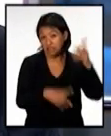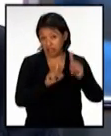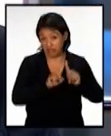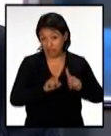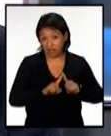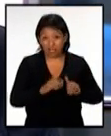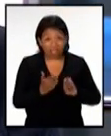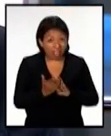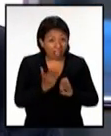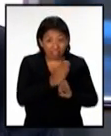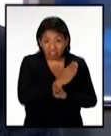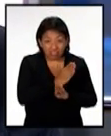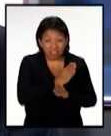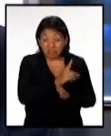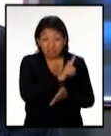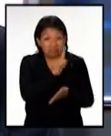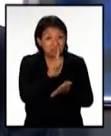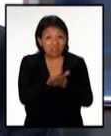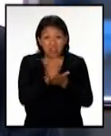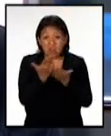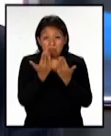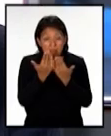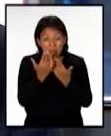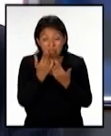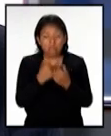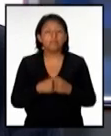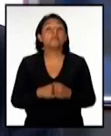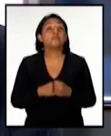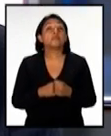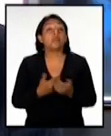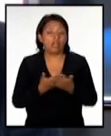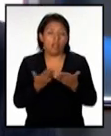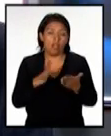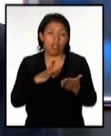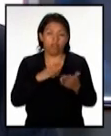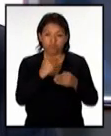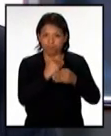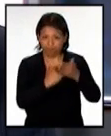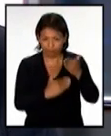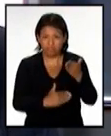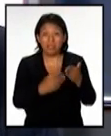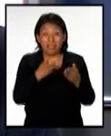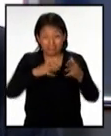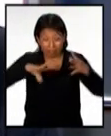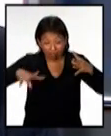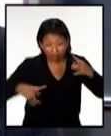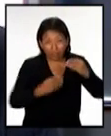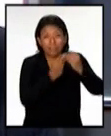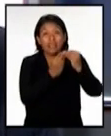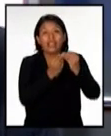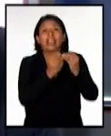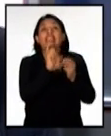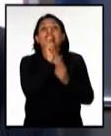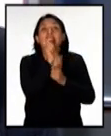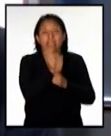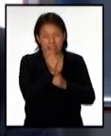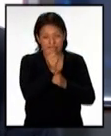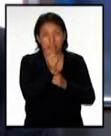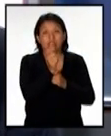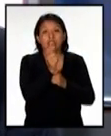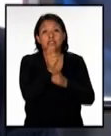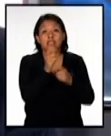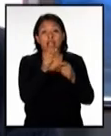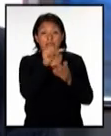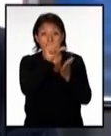como no había habido en los últimos años y podemos decir que se condensa todo en tres expresiones